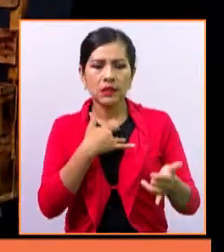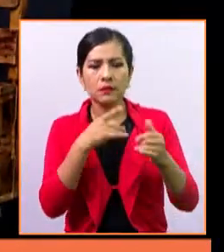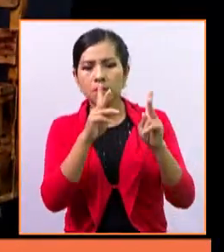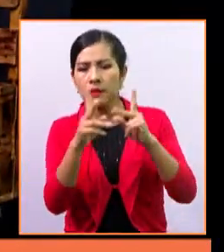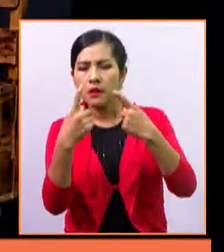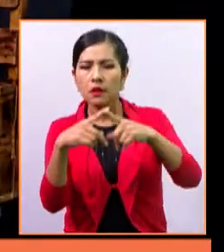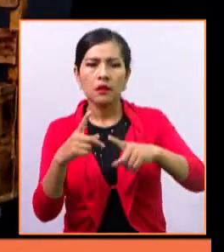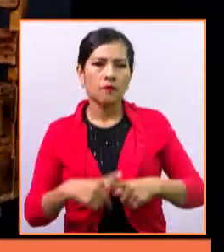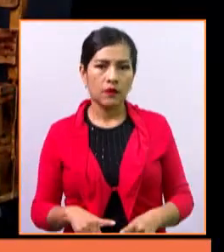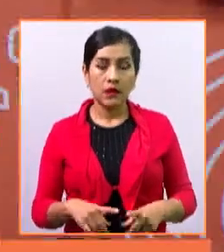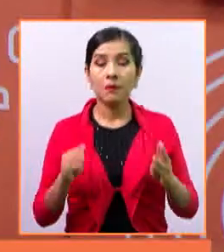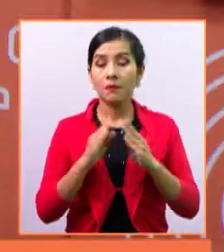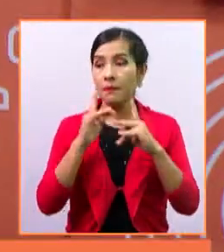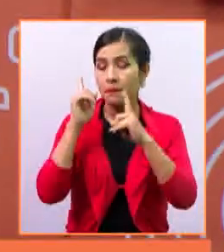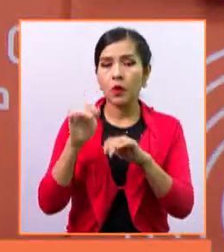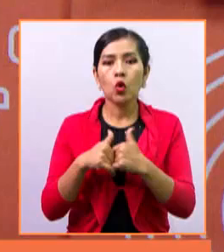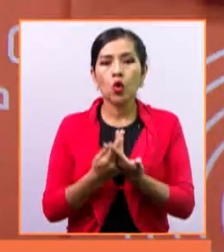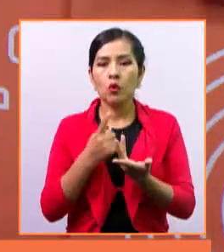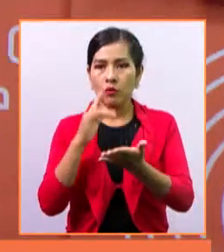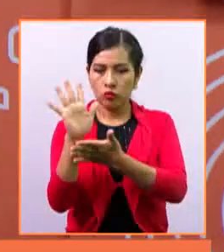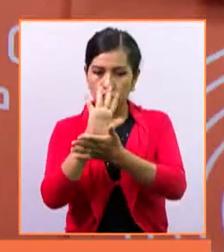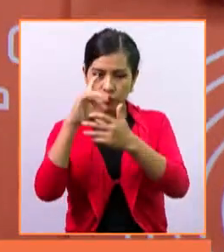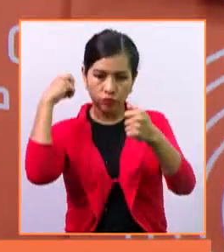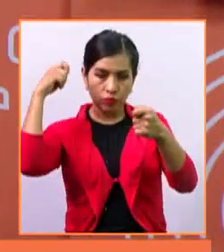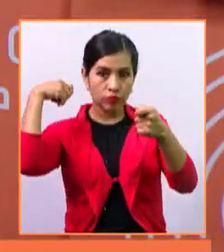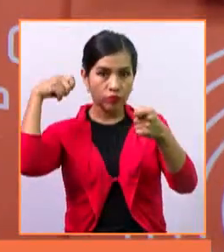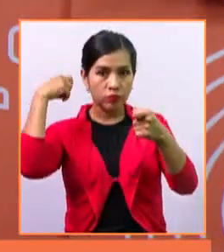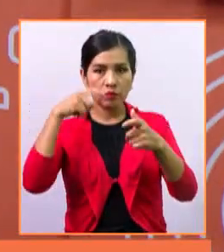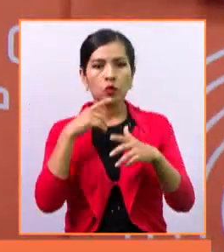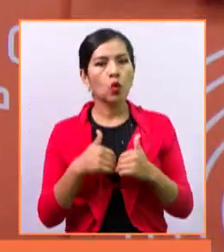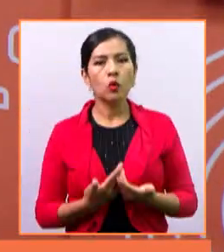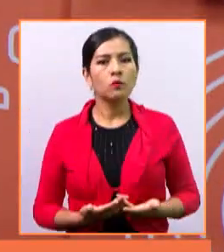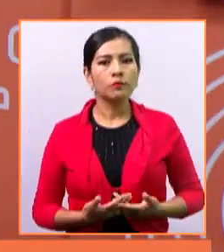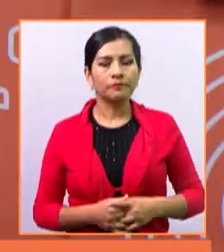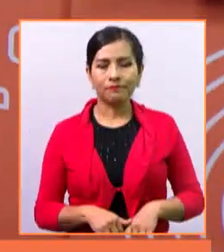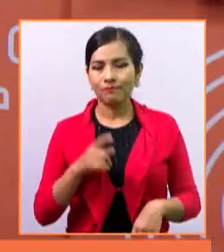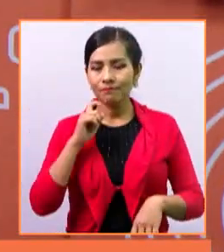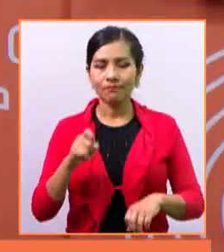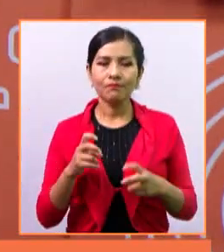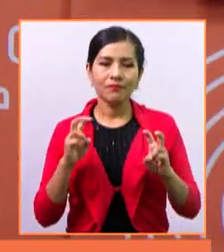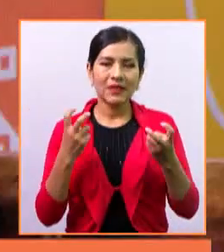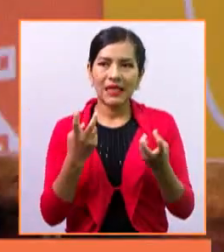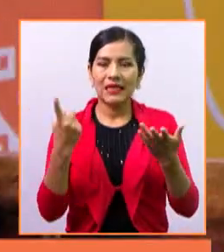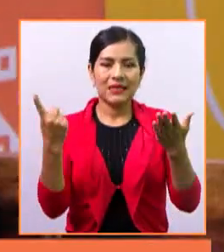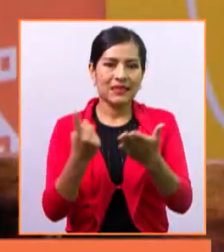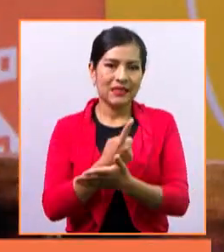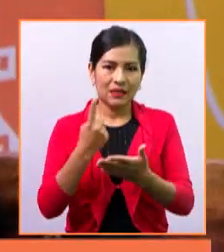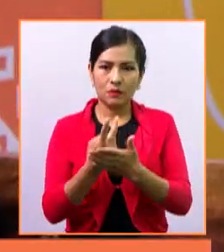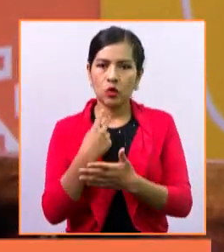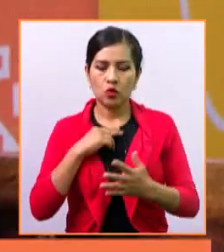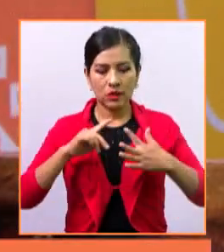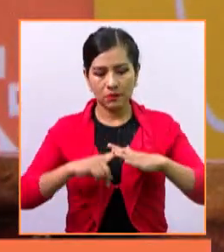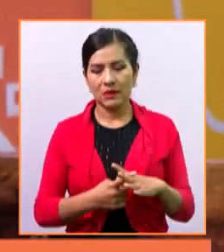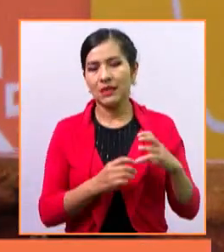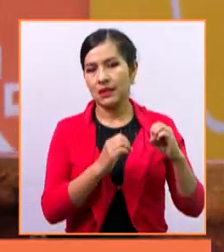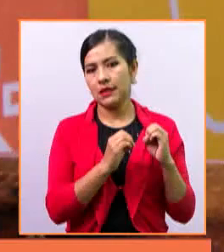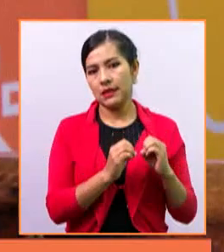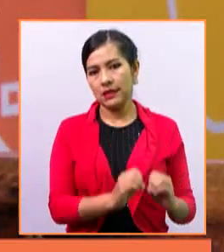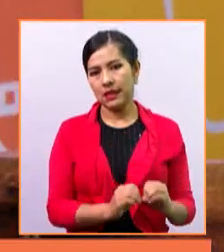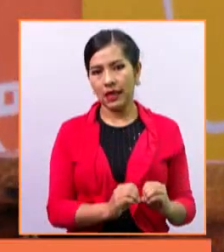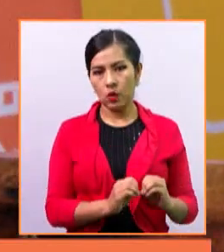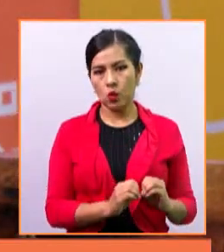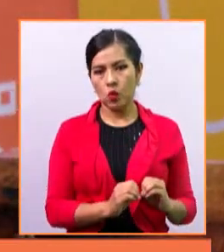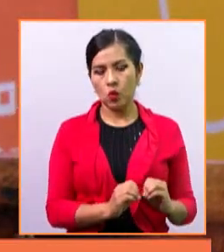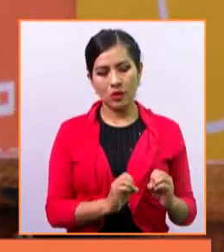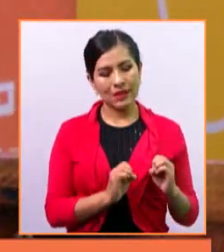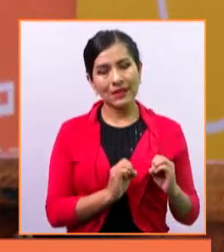general. ¿Cómo ha sido el rodaje? Bueno, siempre empezamos desde cero. El rodaje ha